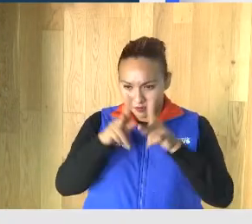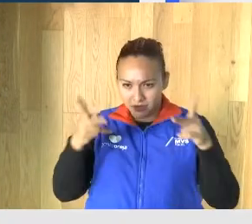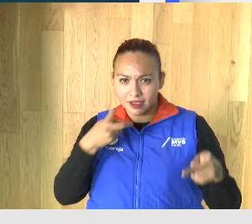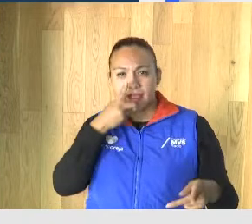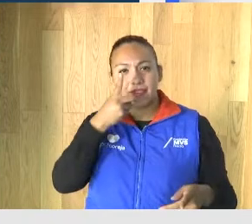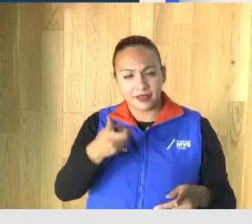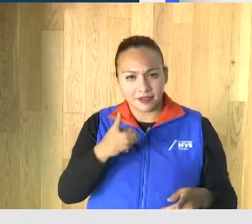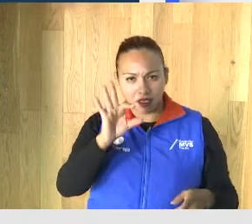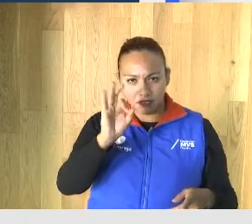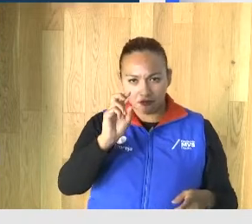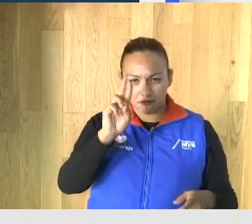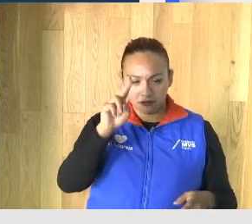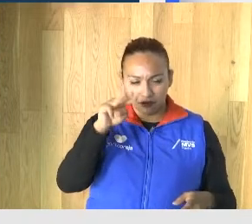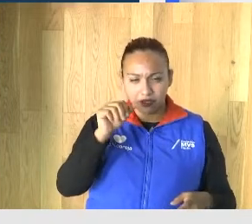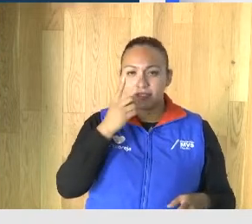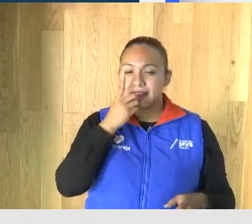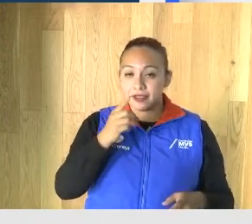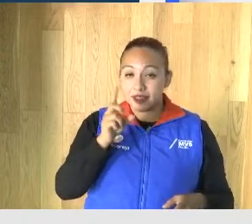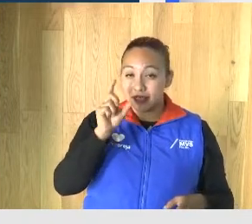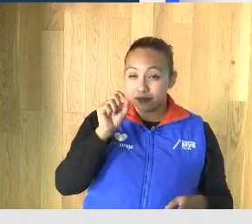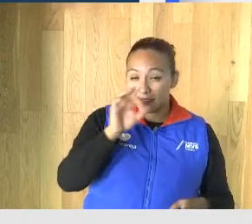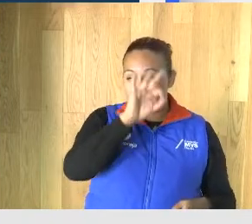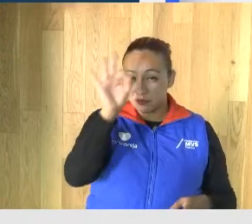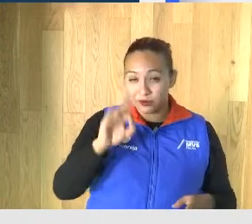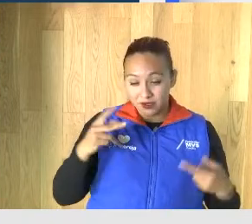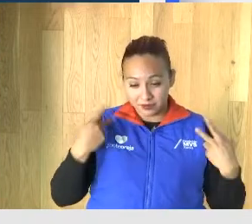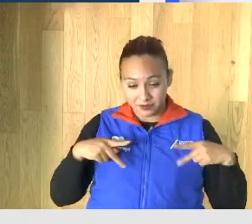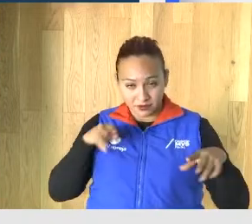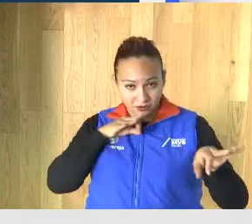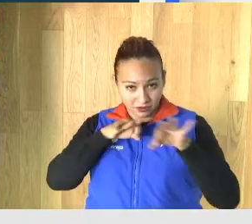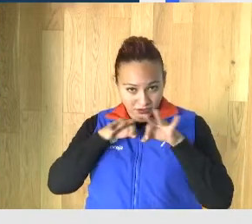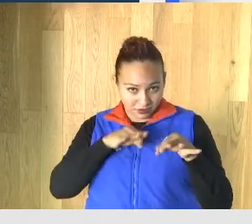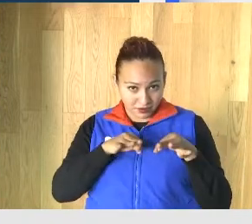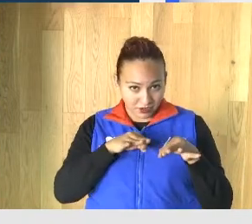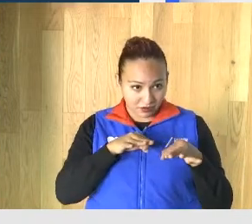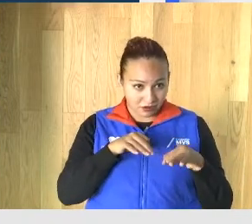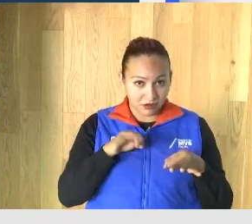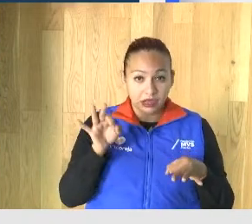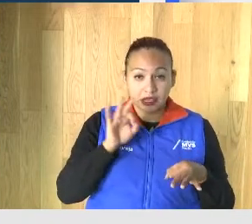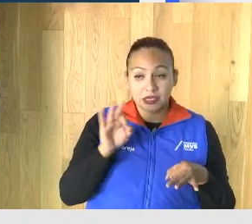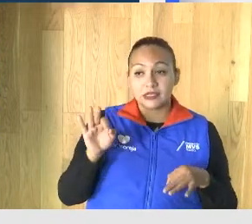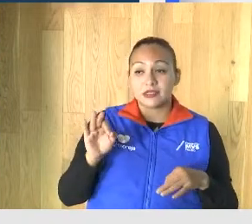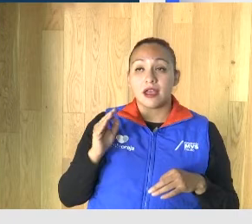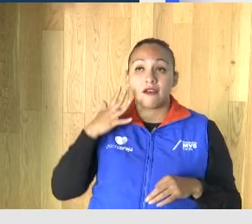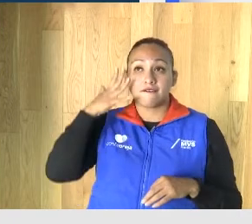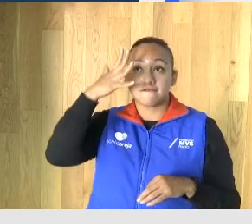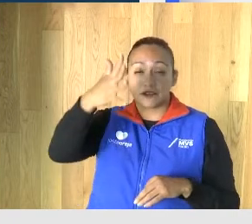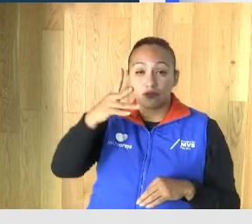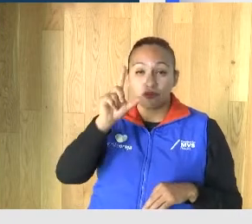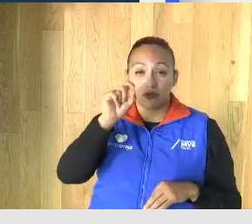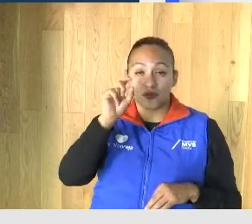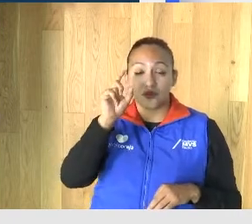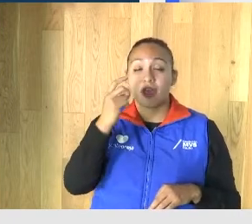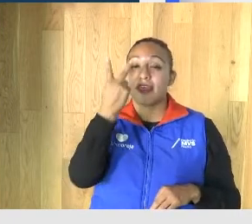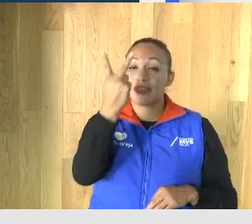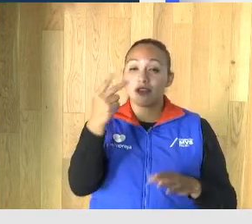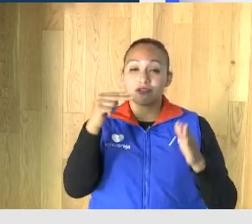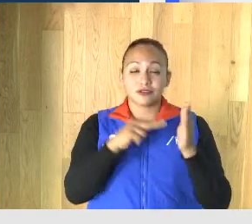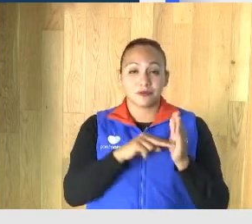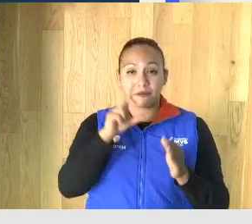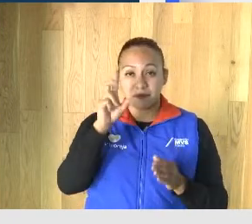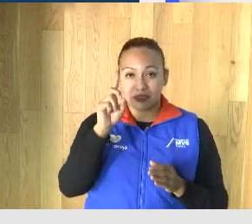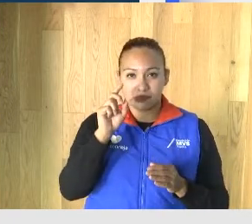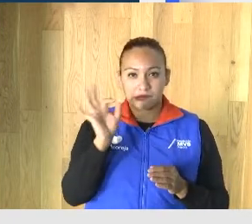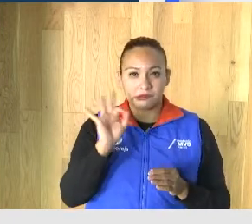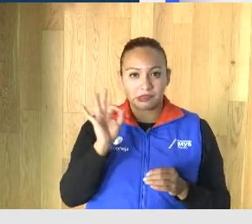el 30% de los trabajos tienen un alto riesgo de ser automatizados en el 2030, ¿no? Por lo tanto,